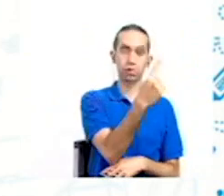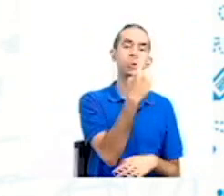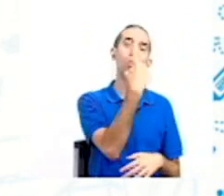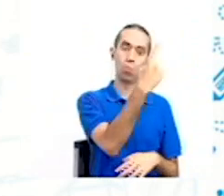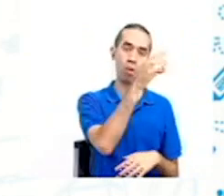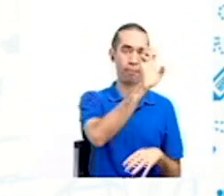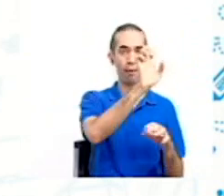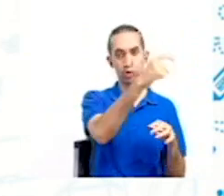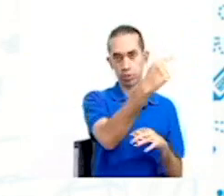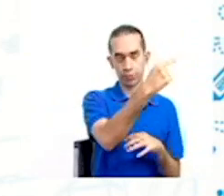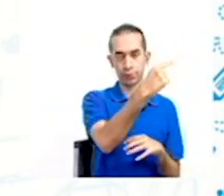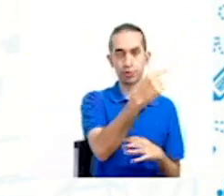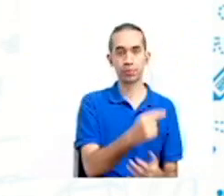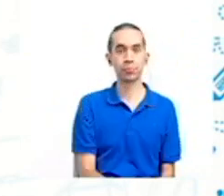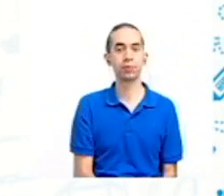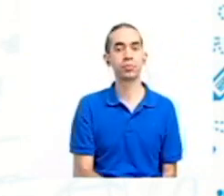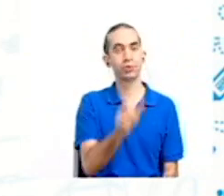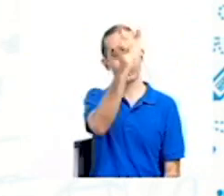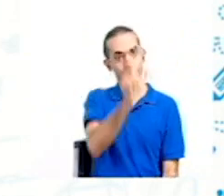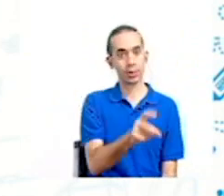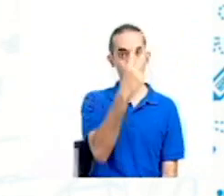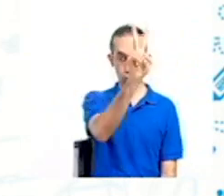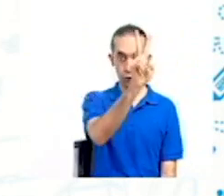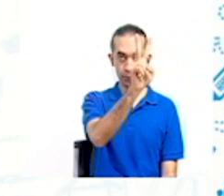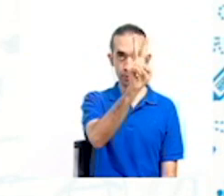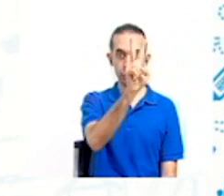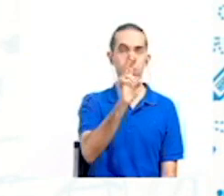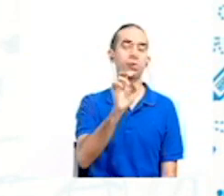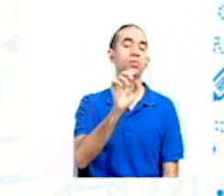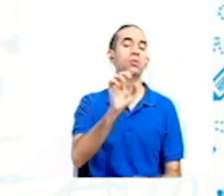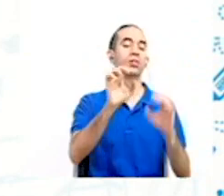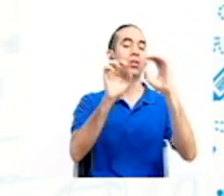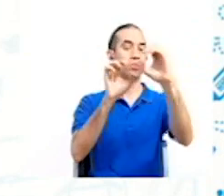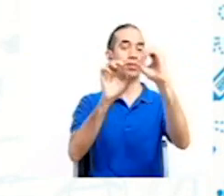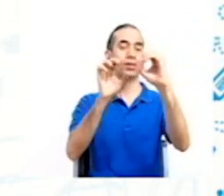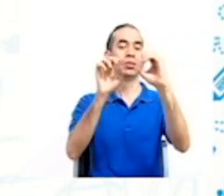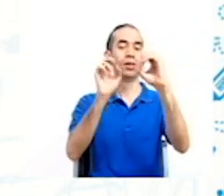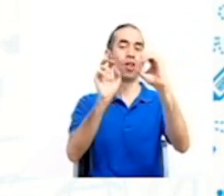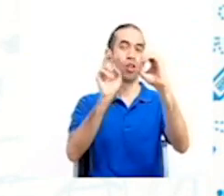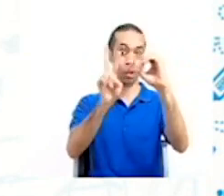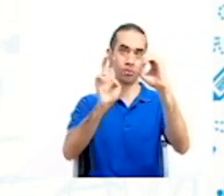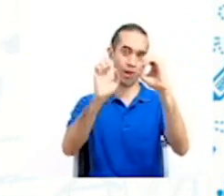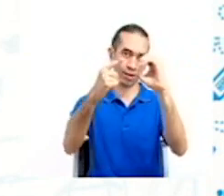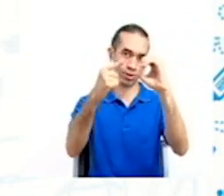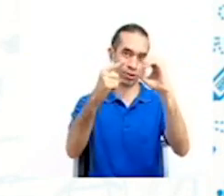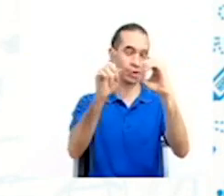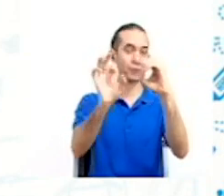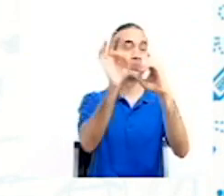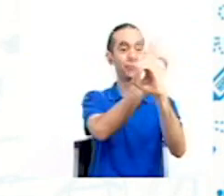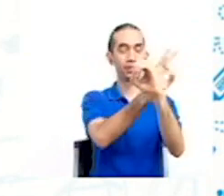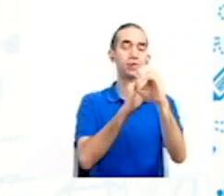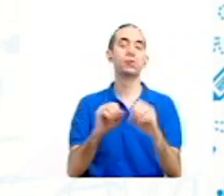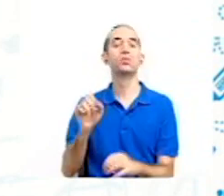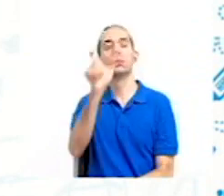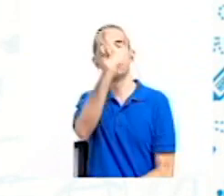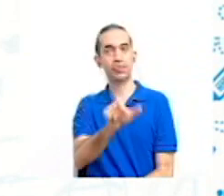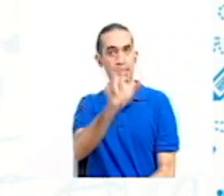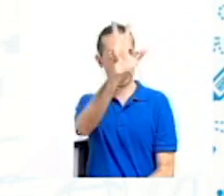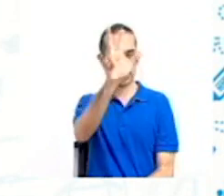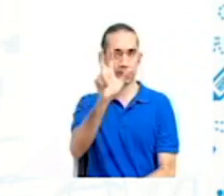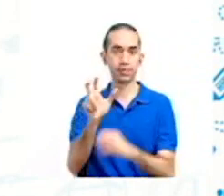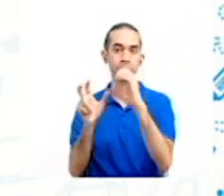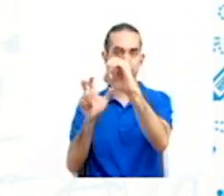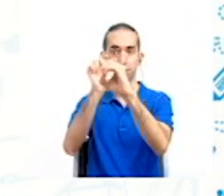valencia. Familia 2 tiene 2 electrones de valencia. Familia 3